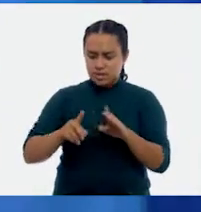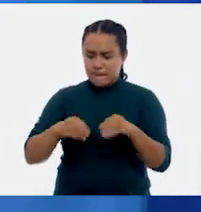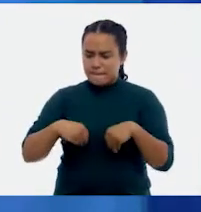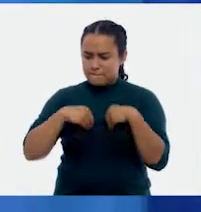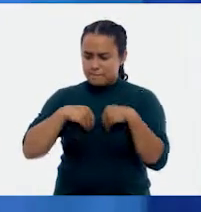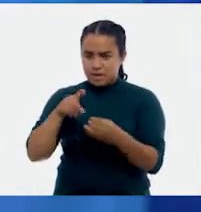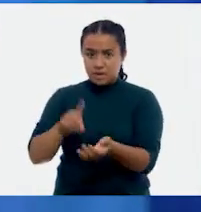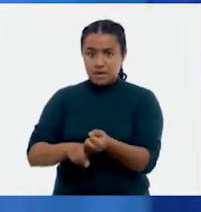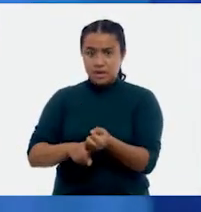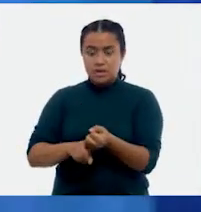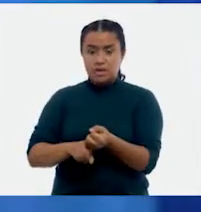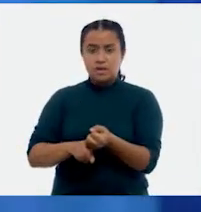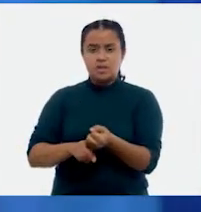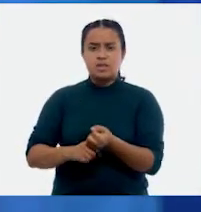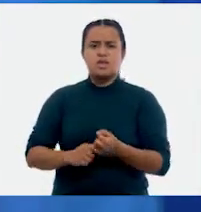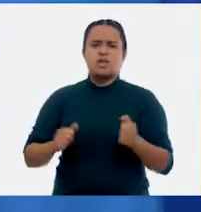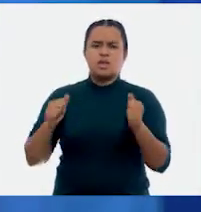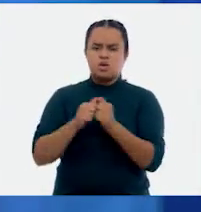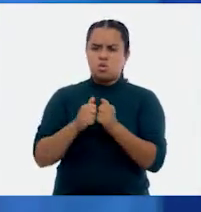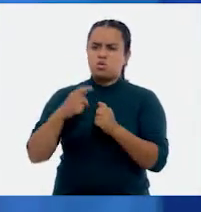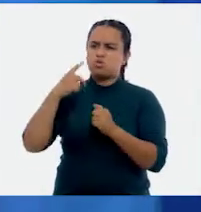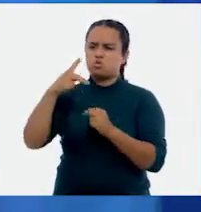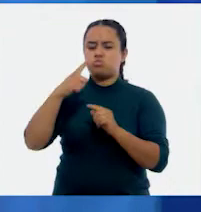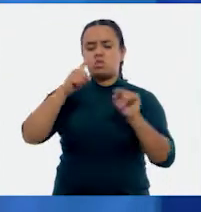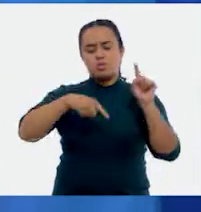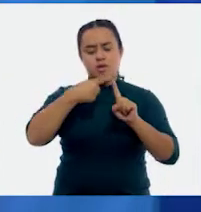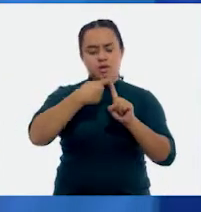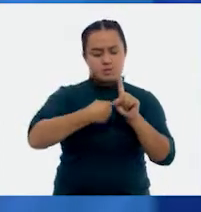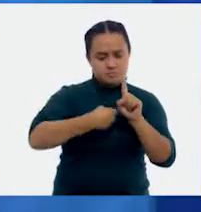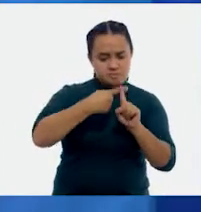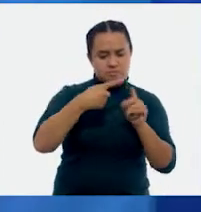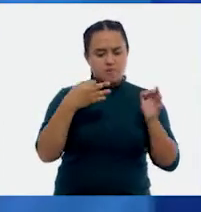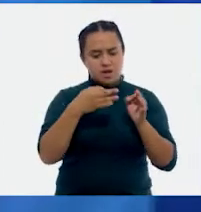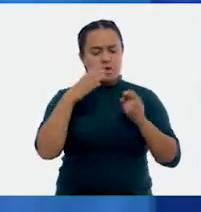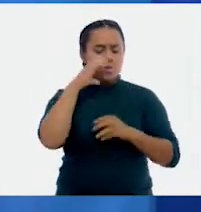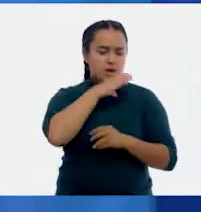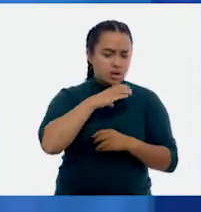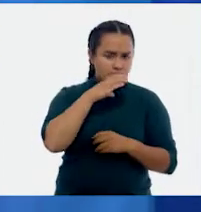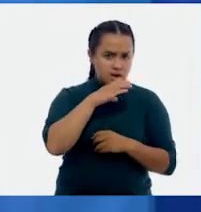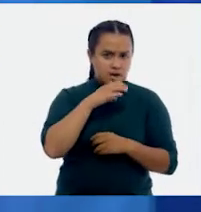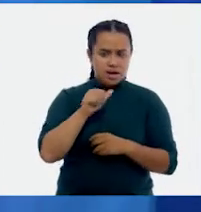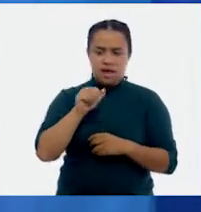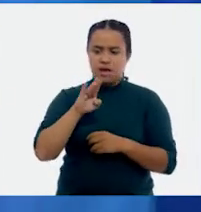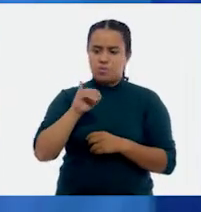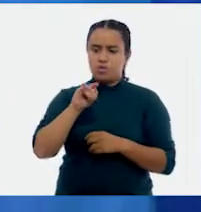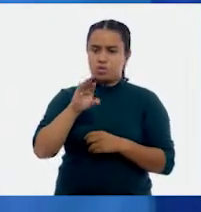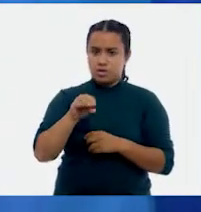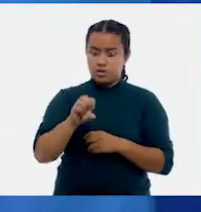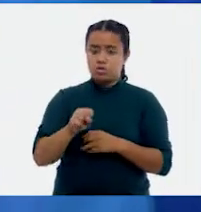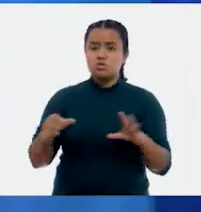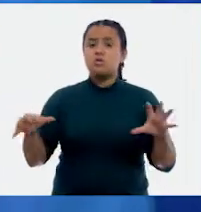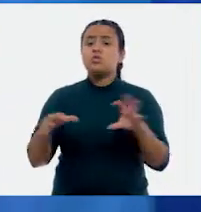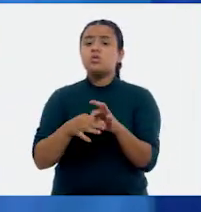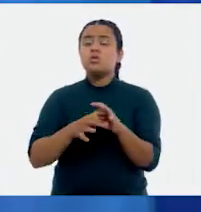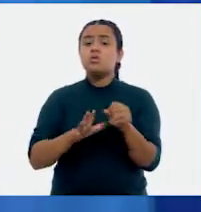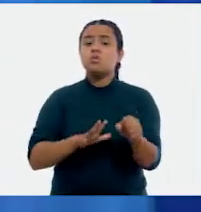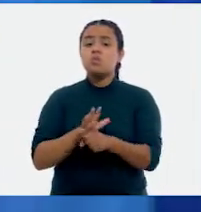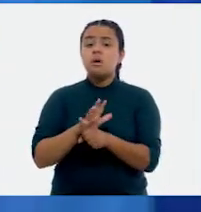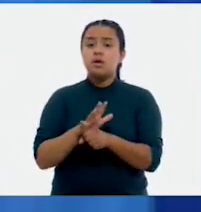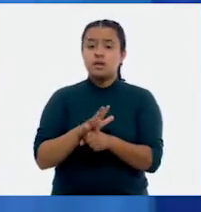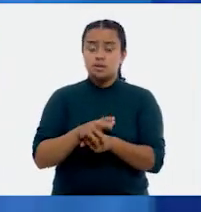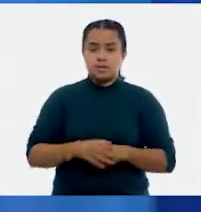bióticos y condiciones ambientales, factores abióticos, relacionados estrechamente